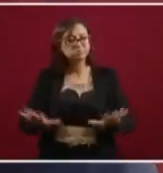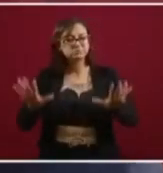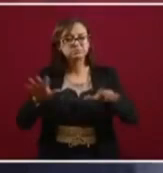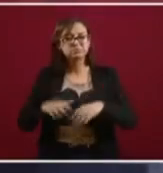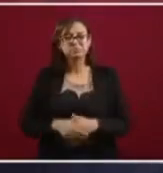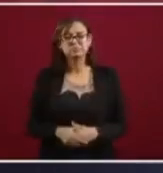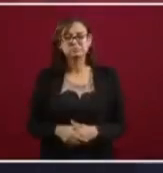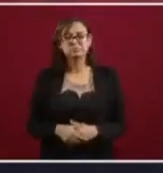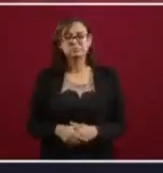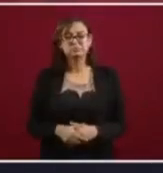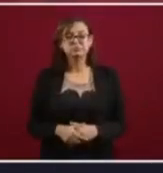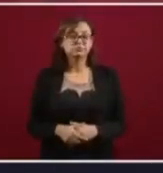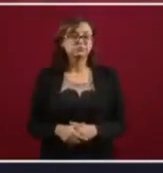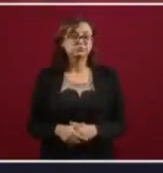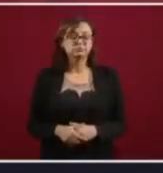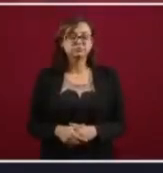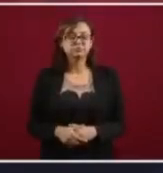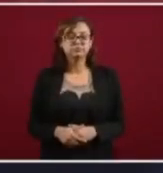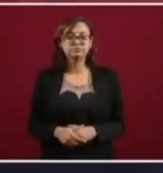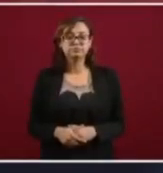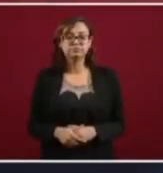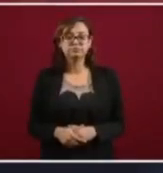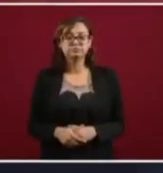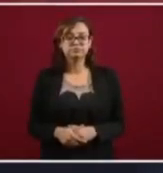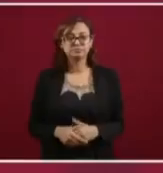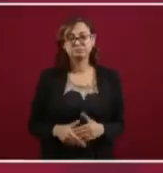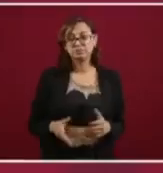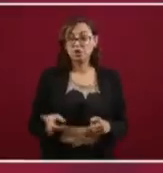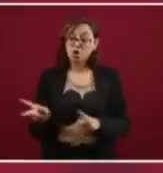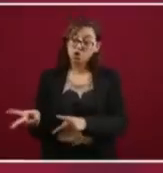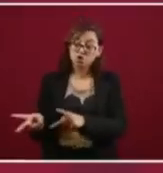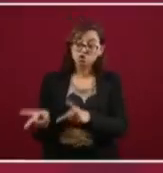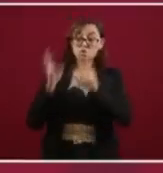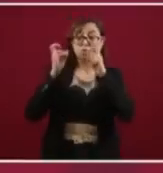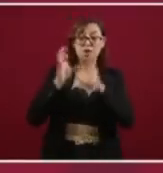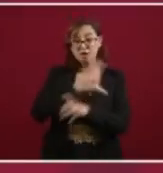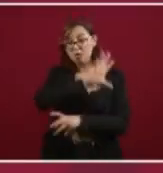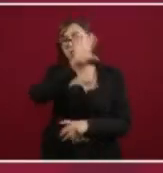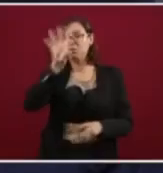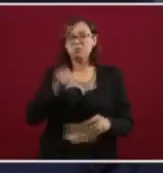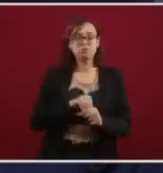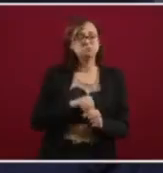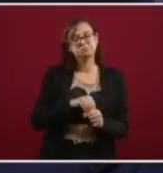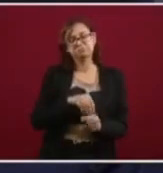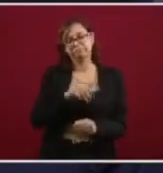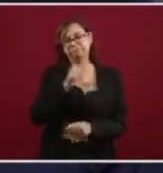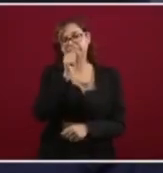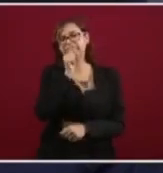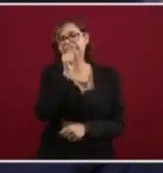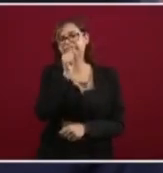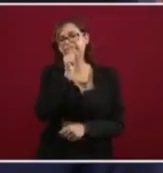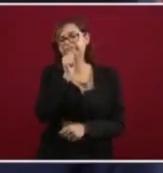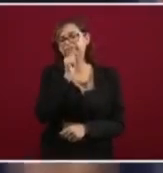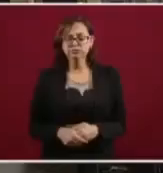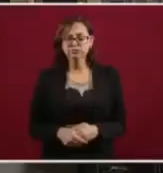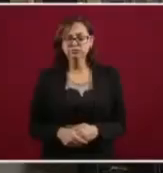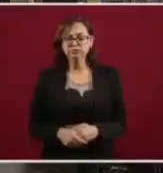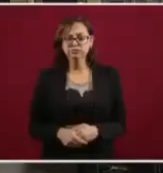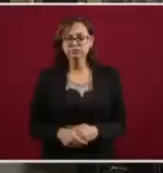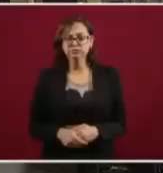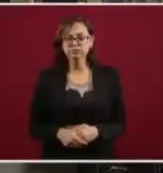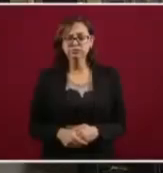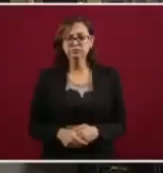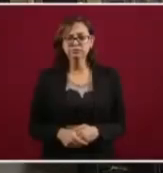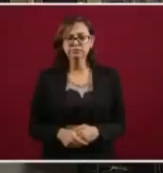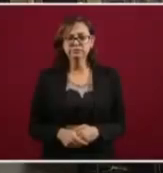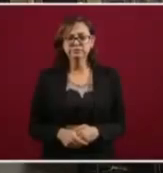enfrentar denuncias en su contra, el Ejecutivo Federal enfatizó que su gobierno no intervendrá en la vida interna del sindicato y